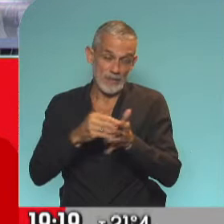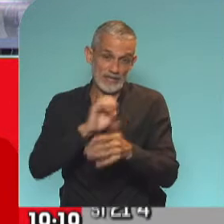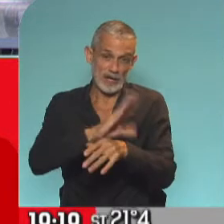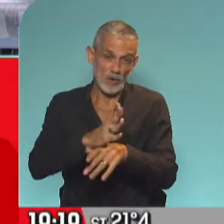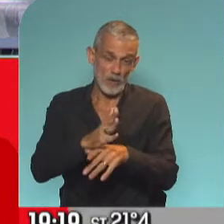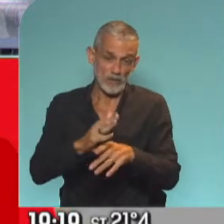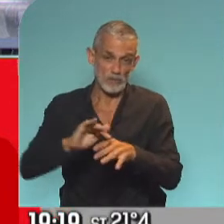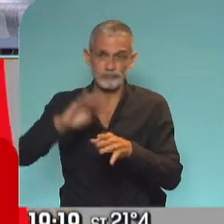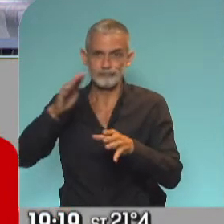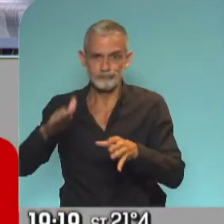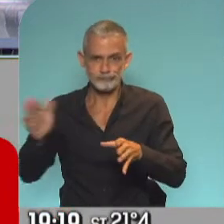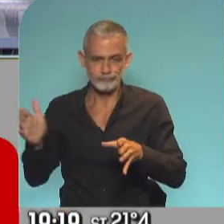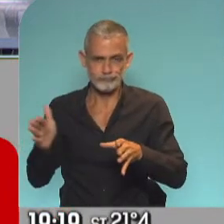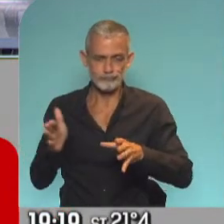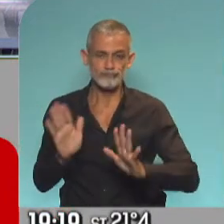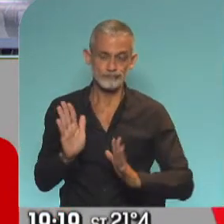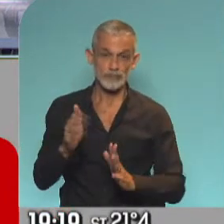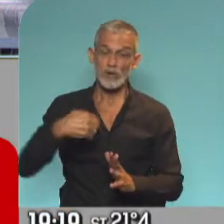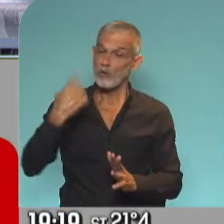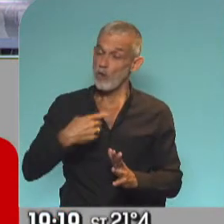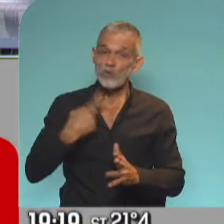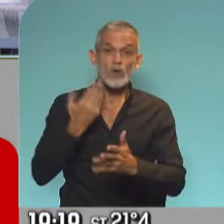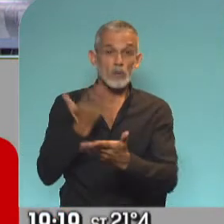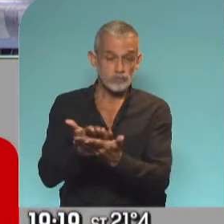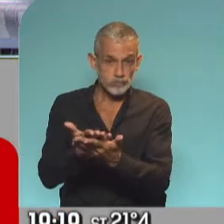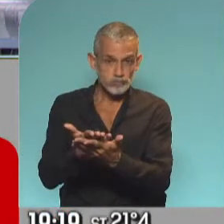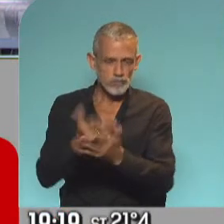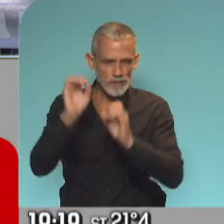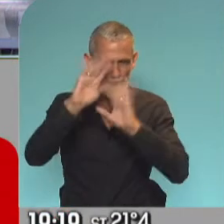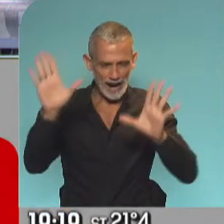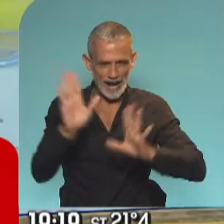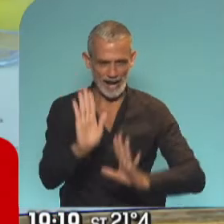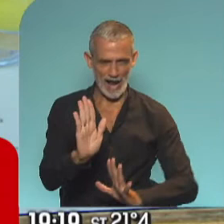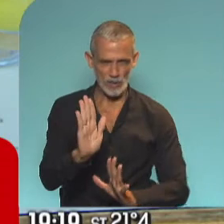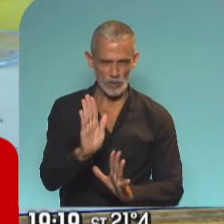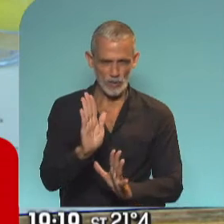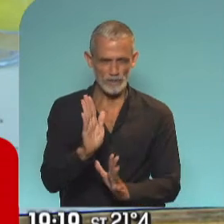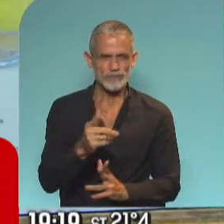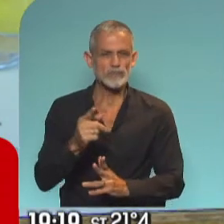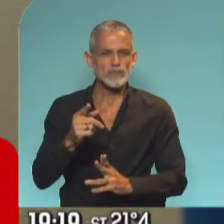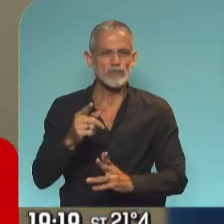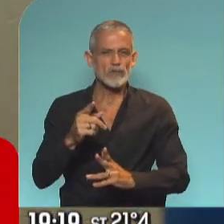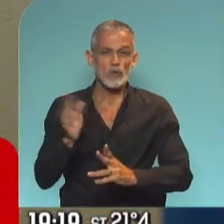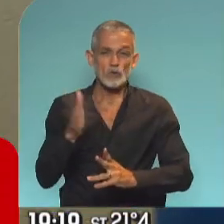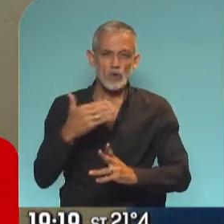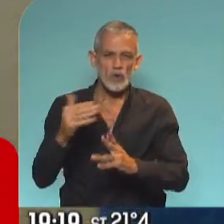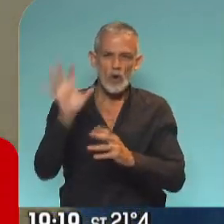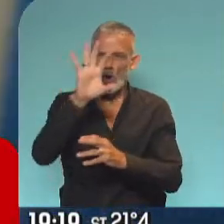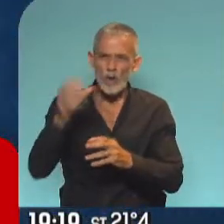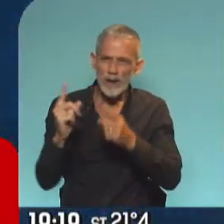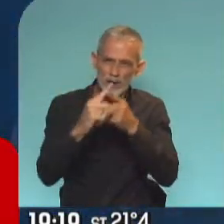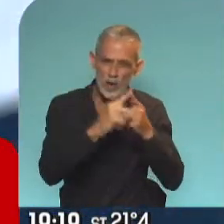pandemia. Bueno, lo que nosotros planteamos para hacer en claro, y lo estamos haciendo con todos los gobernadores, con los